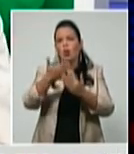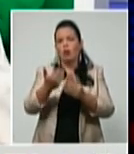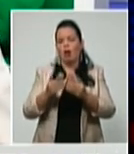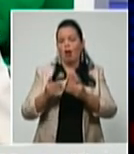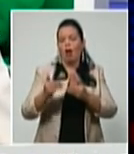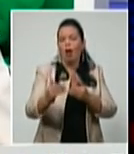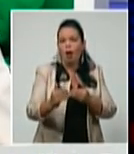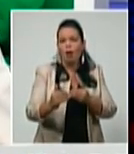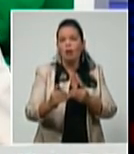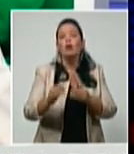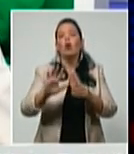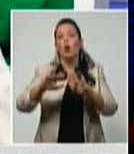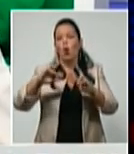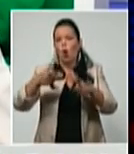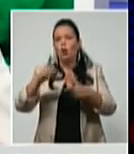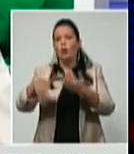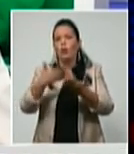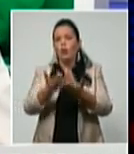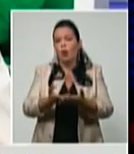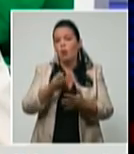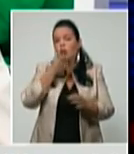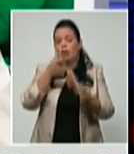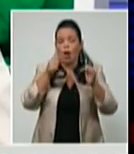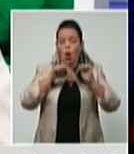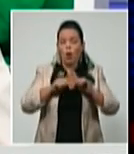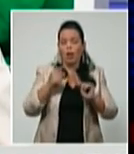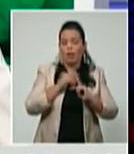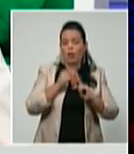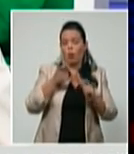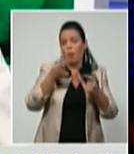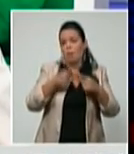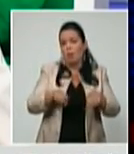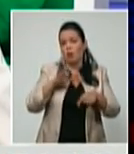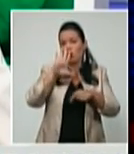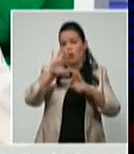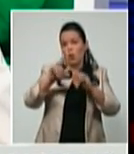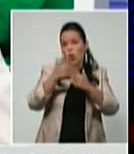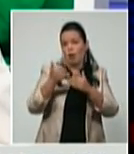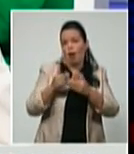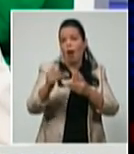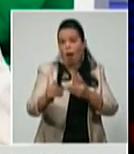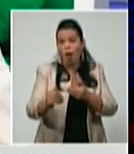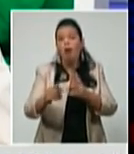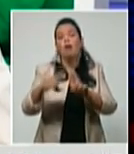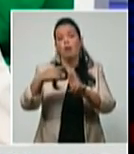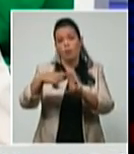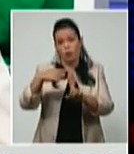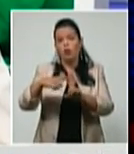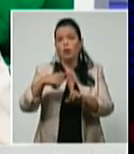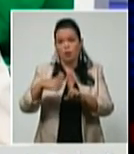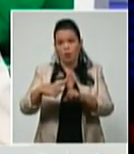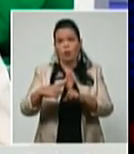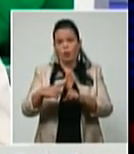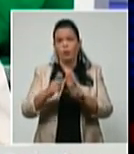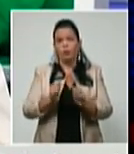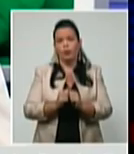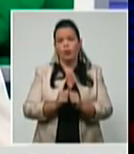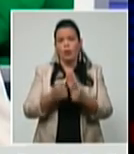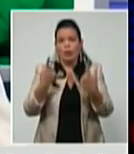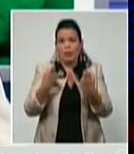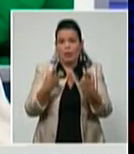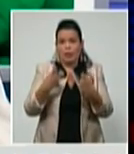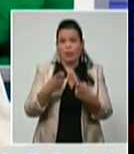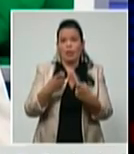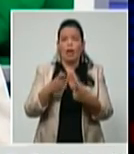sí, ya aparece. Por lo tanto, tiene que mantener la restricción de los movimientos durante los 5 o